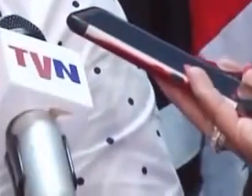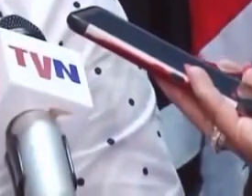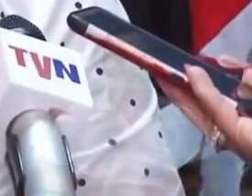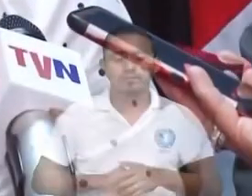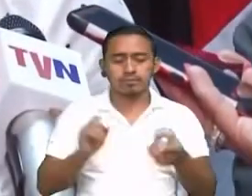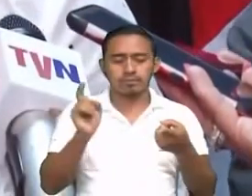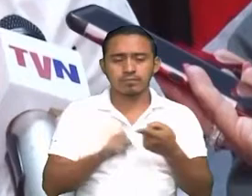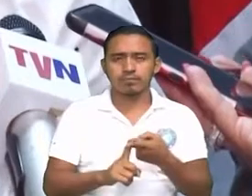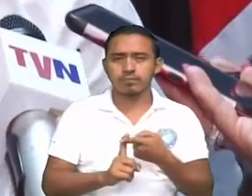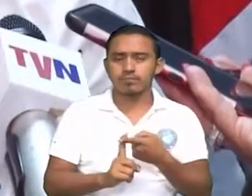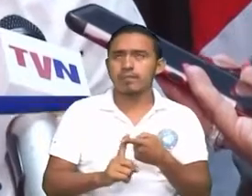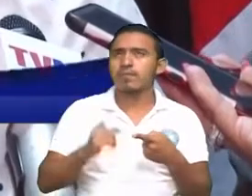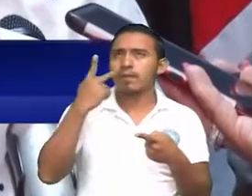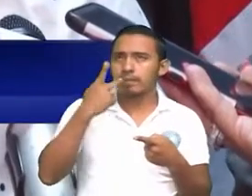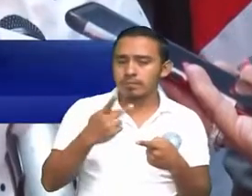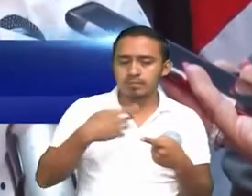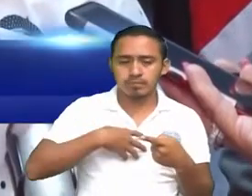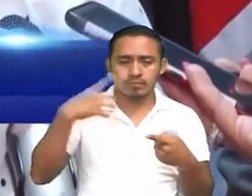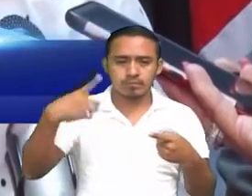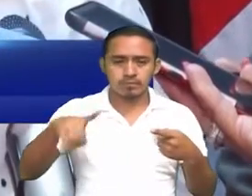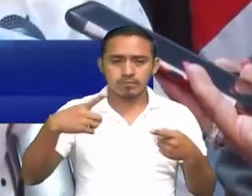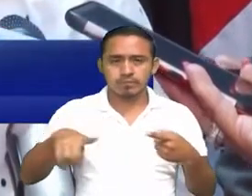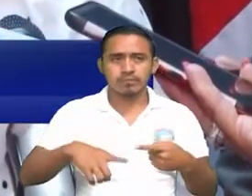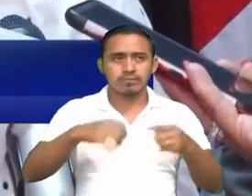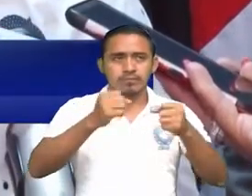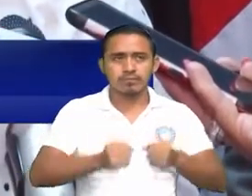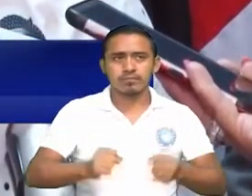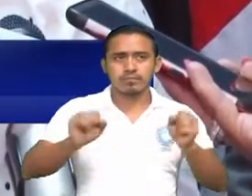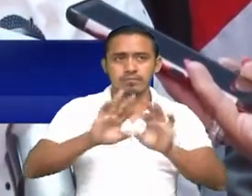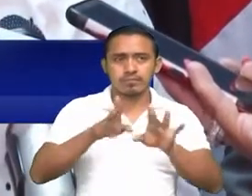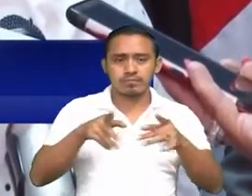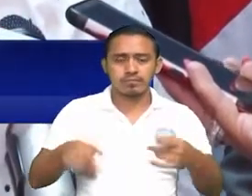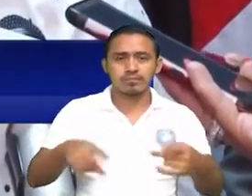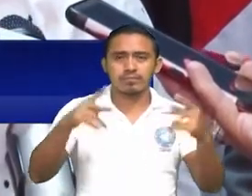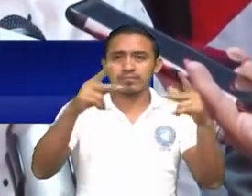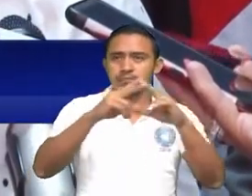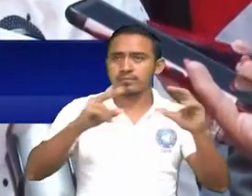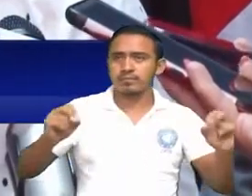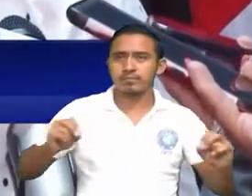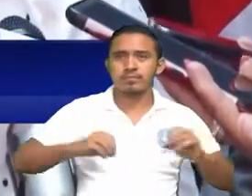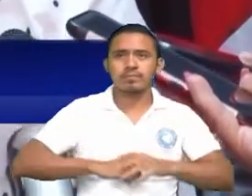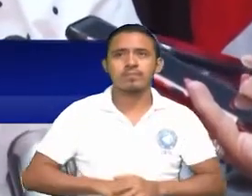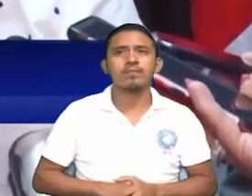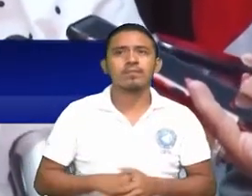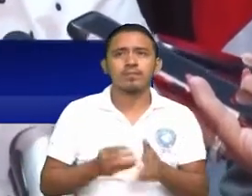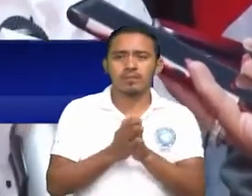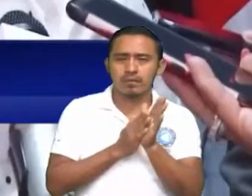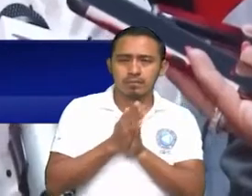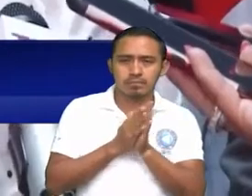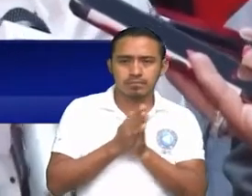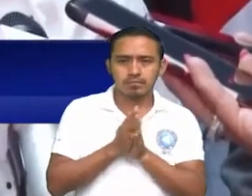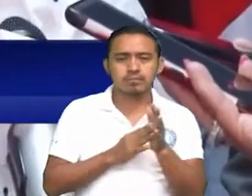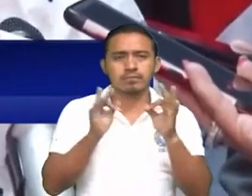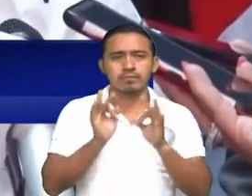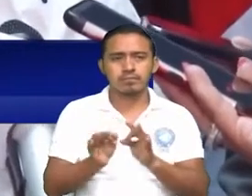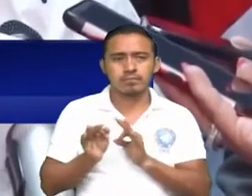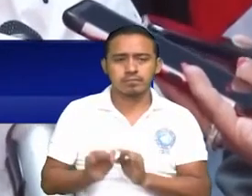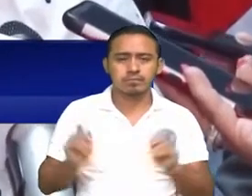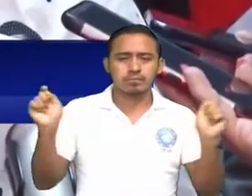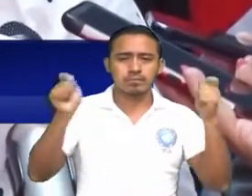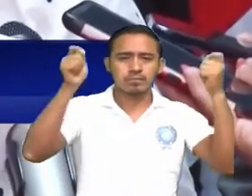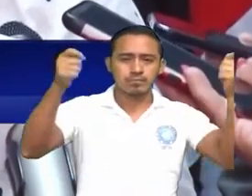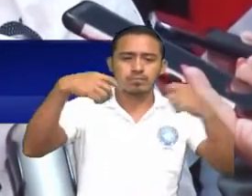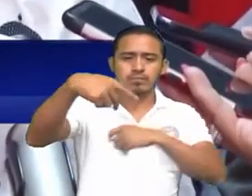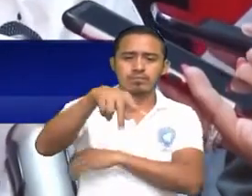1. Tomando en cuenta el derecho de la y los trabajadores nicaragüenses a disfrutar de las celebraciones de las